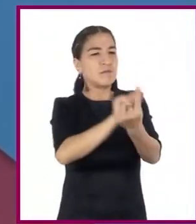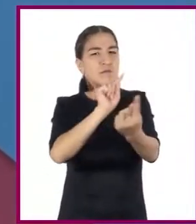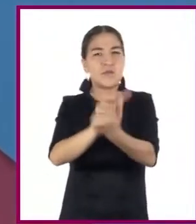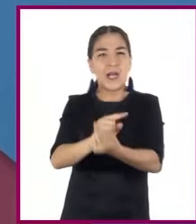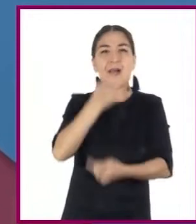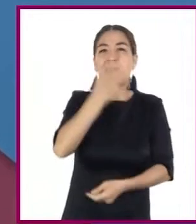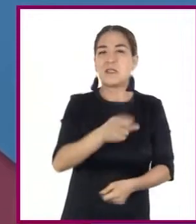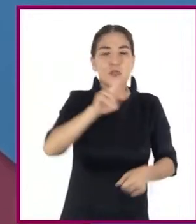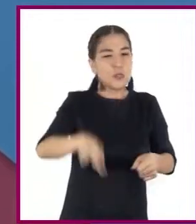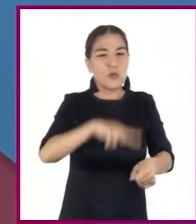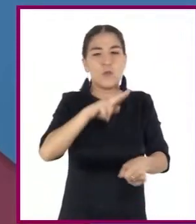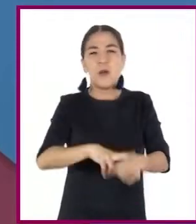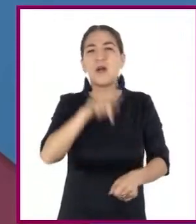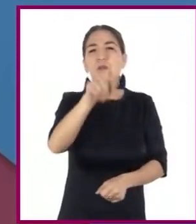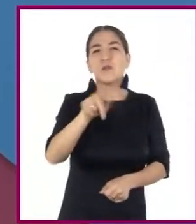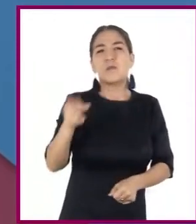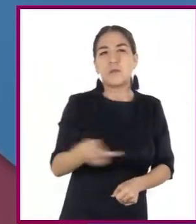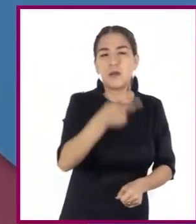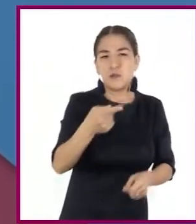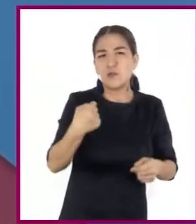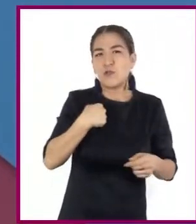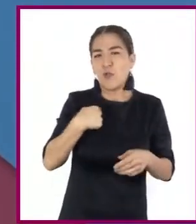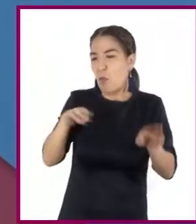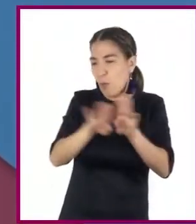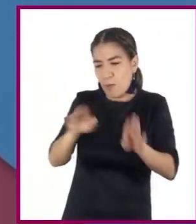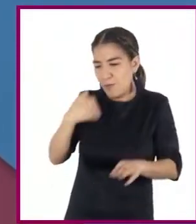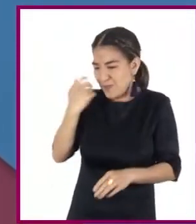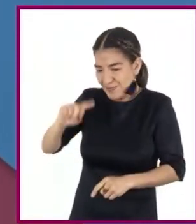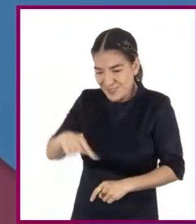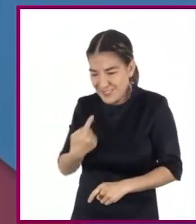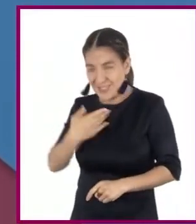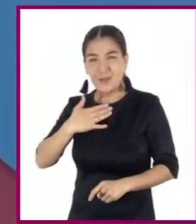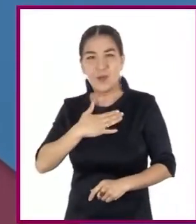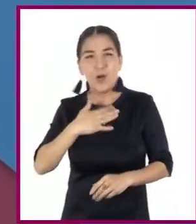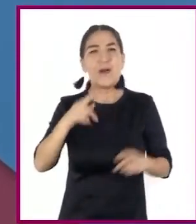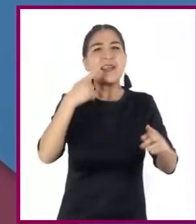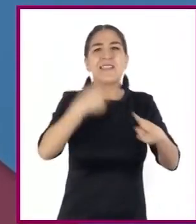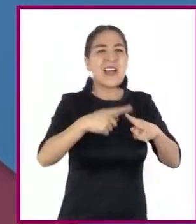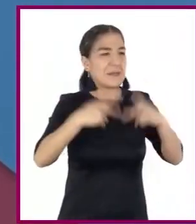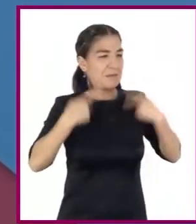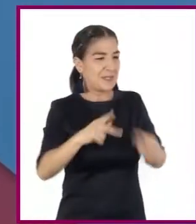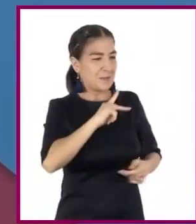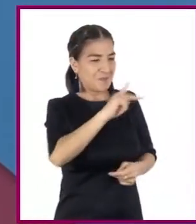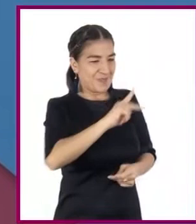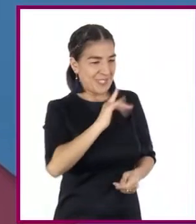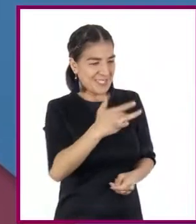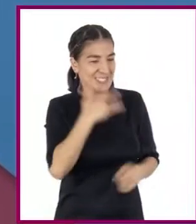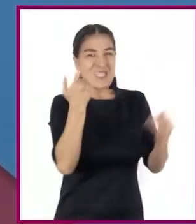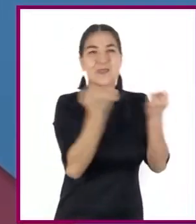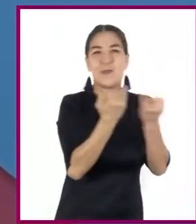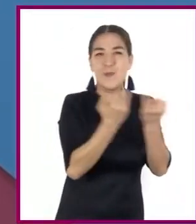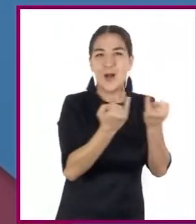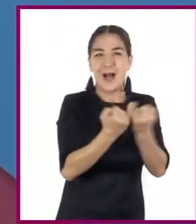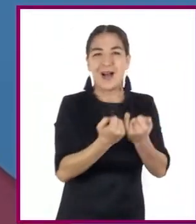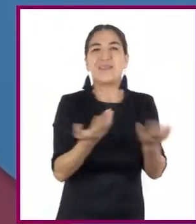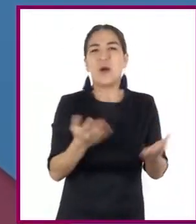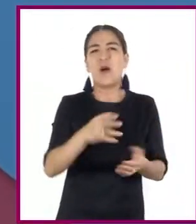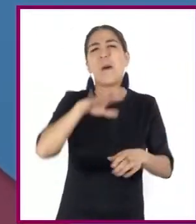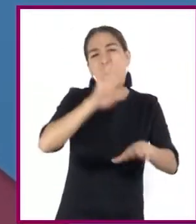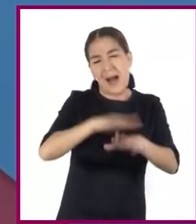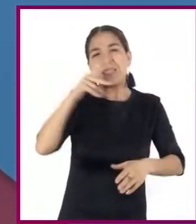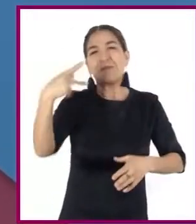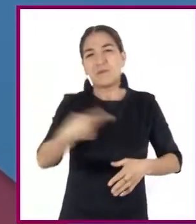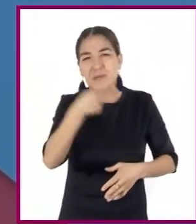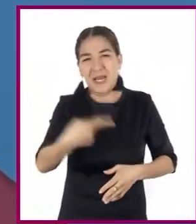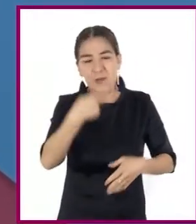durante este lapso se pregunten ¿cómo quiero ser? ¿Con quiénes me identifico? Entre otras preguntas más, que hacen